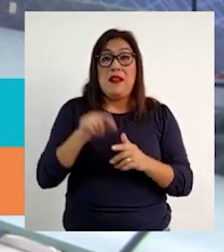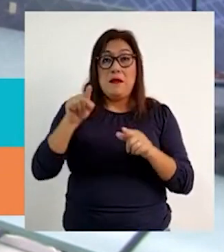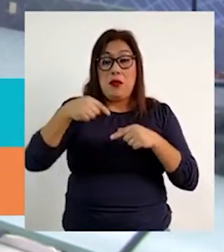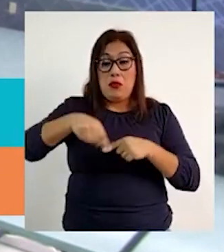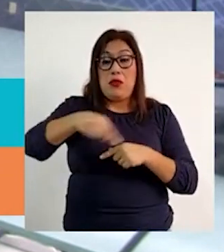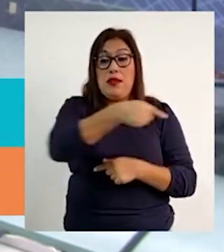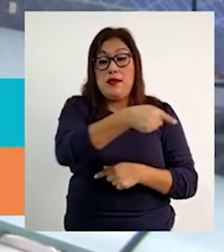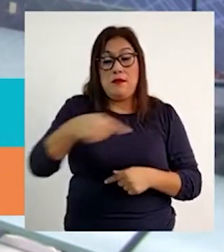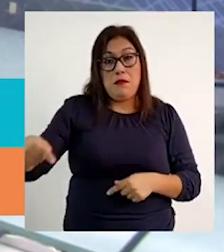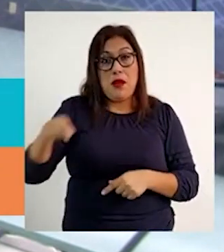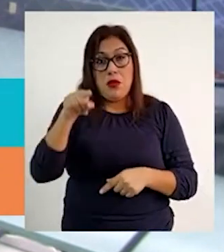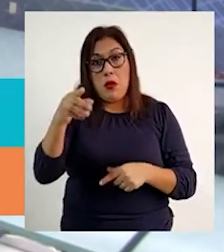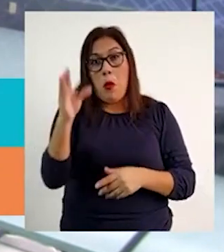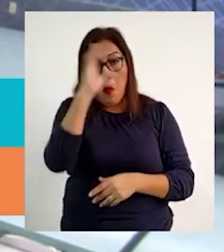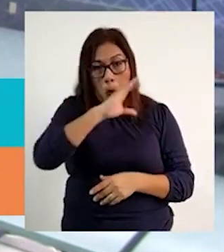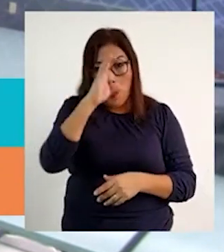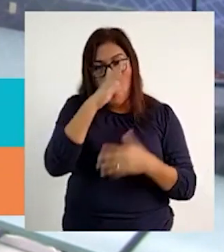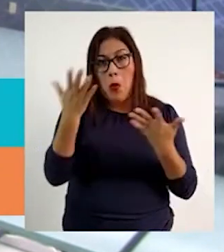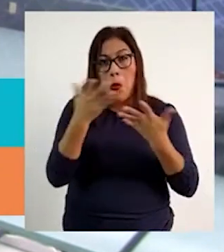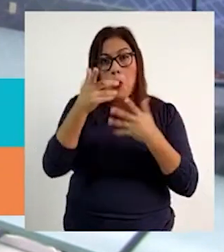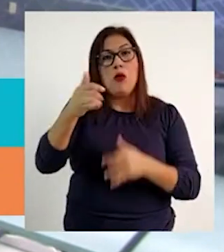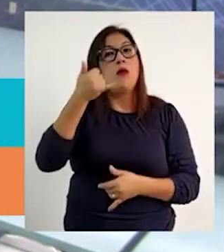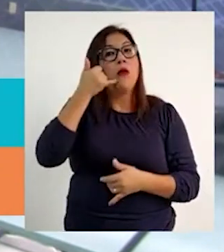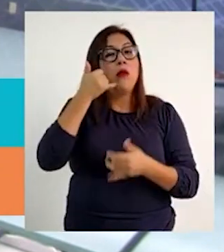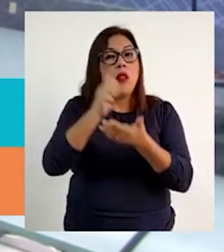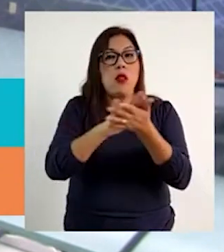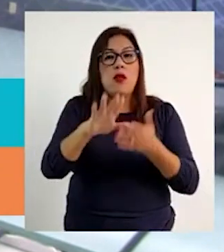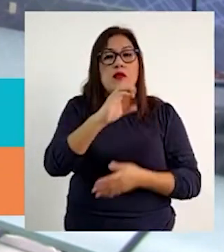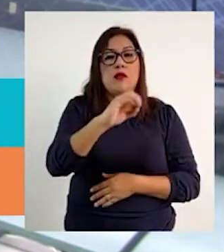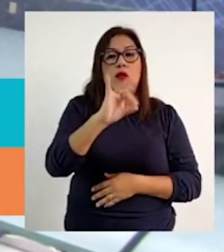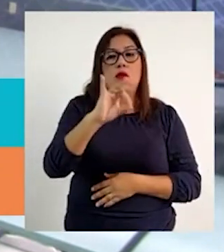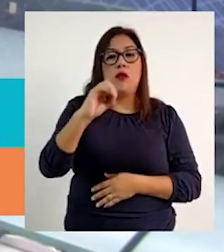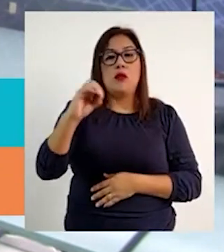pueden encontrarnos en la línea gratuita